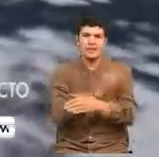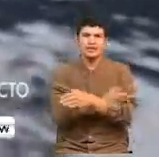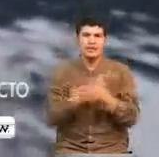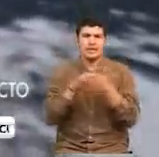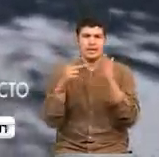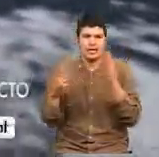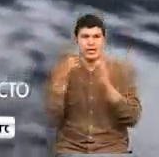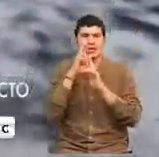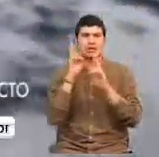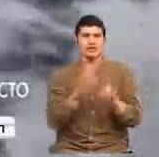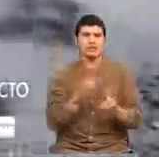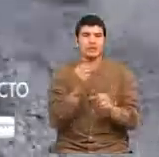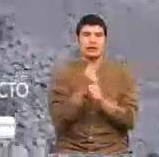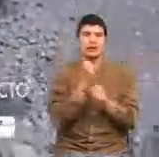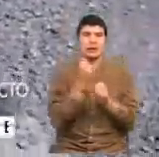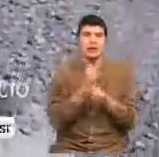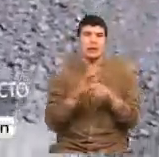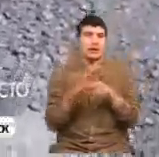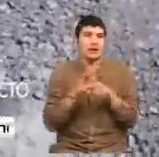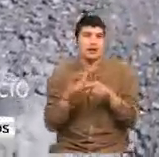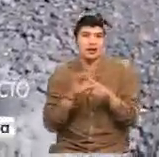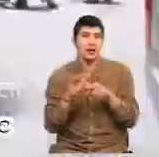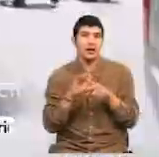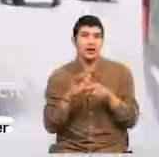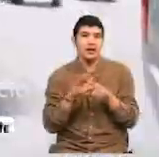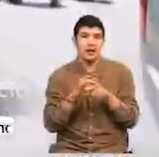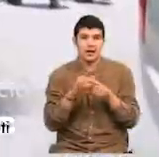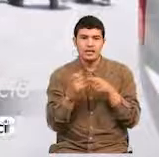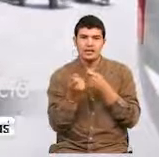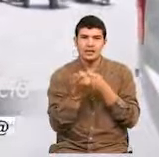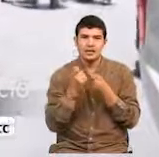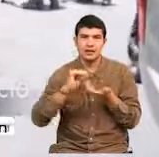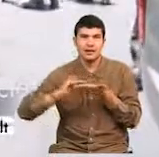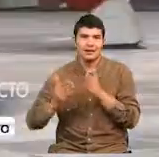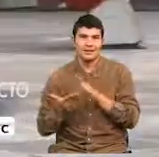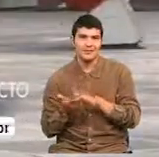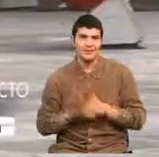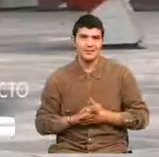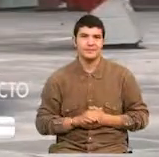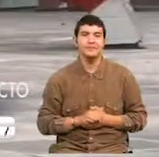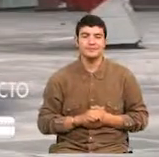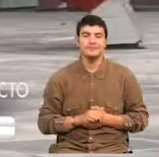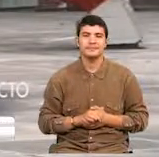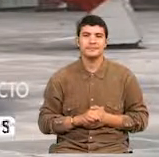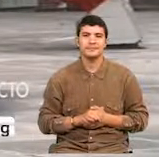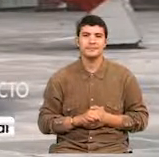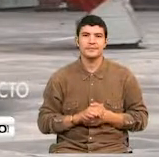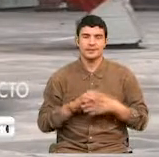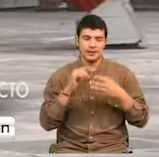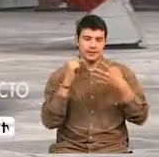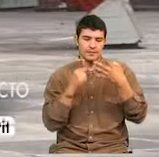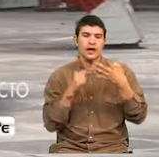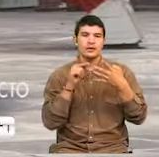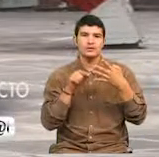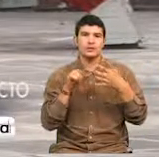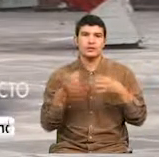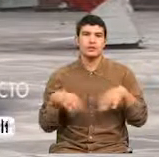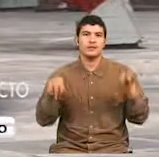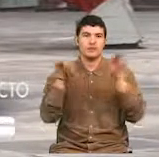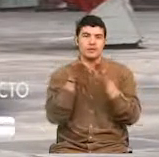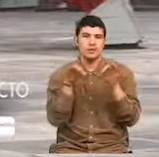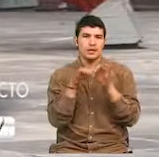de respuesta, en un trabajo que implica descentralización y más cercanía con las regiones. Otro ítem importante de la 30ª Brigada